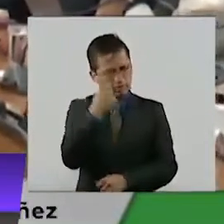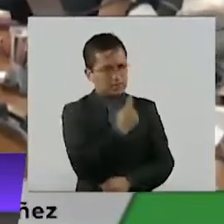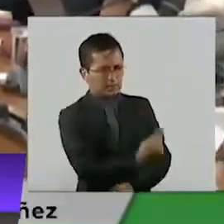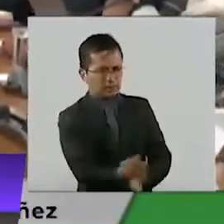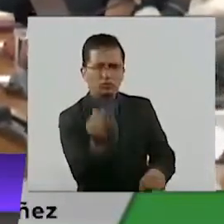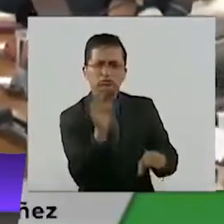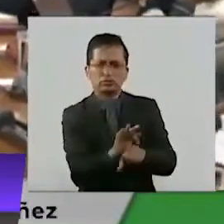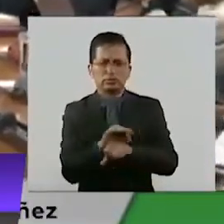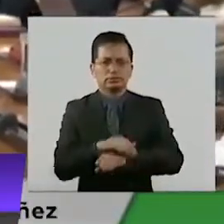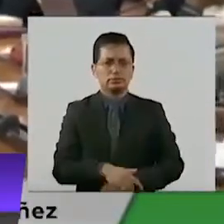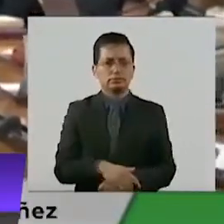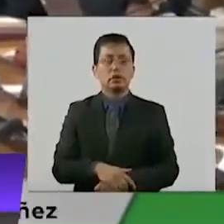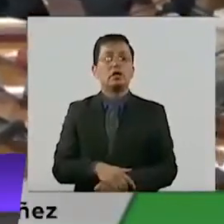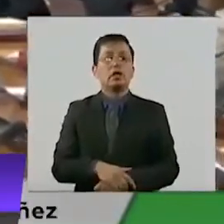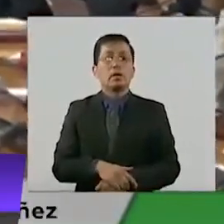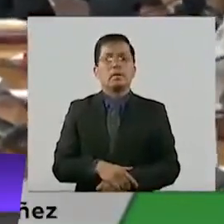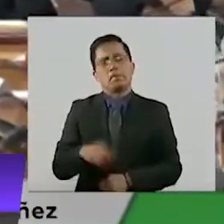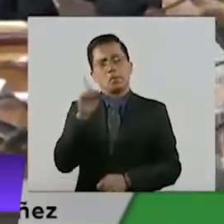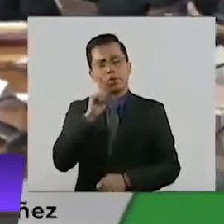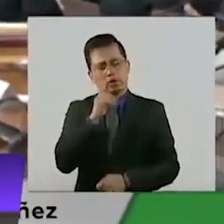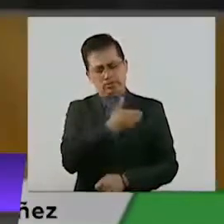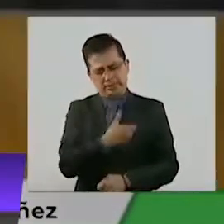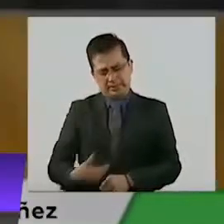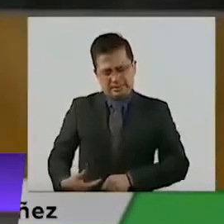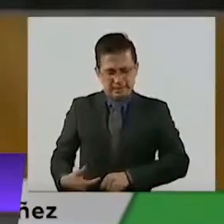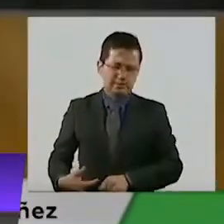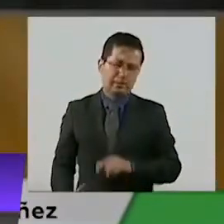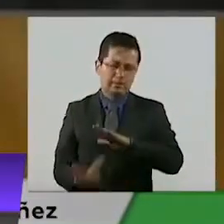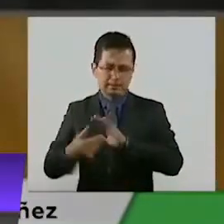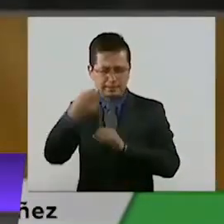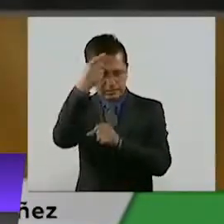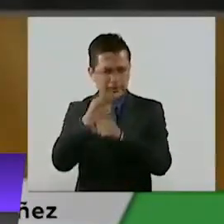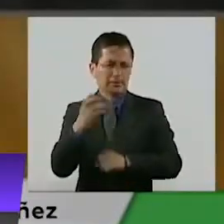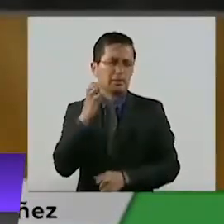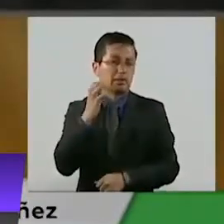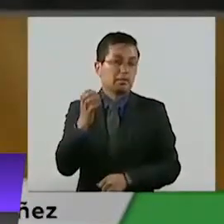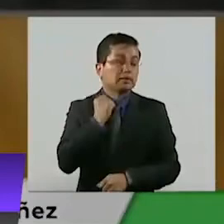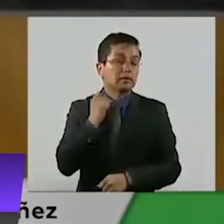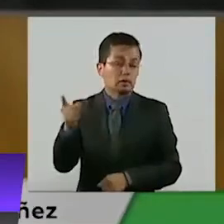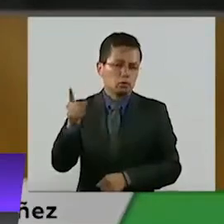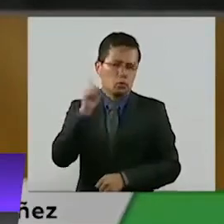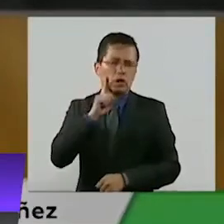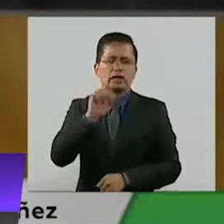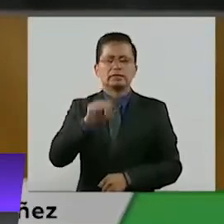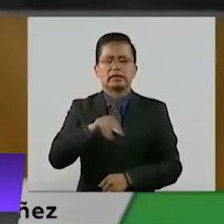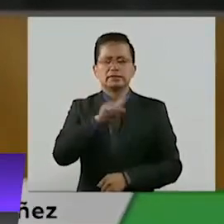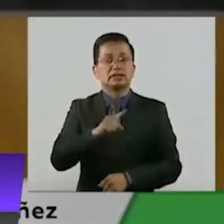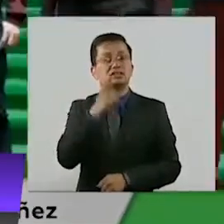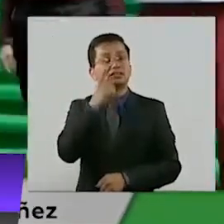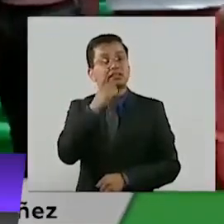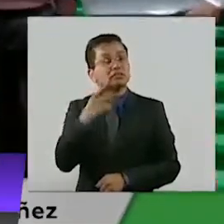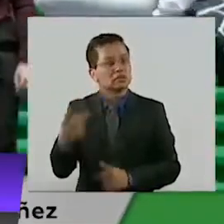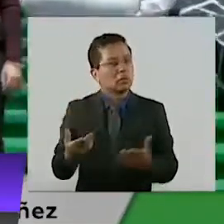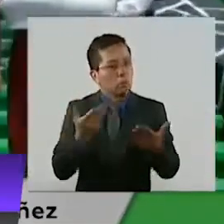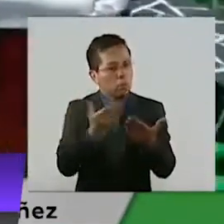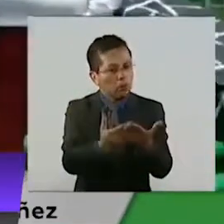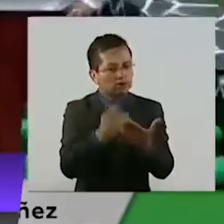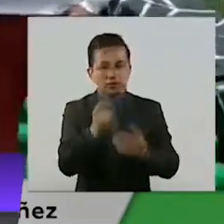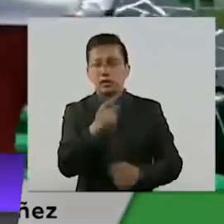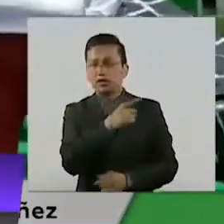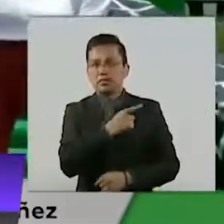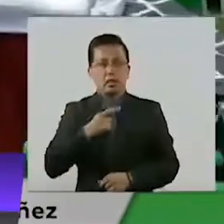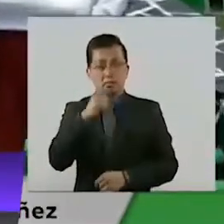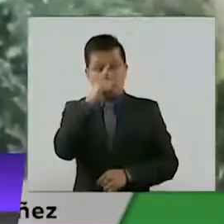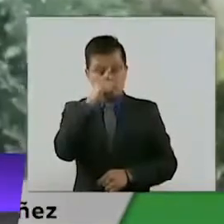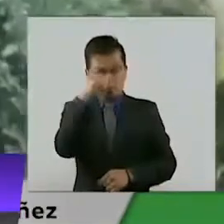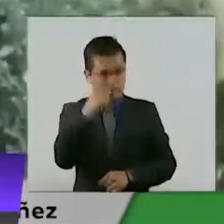la expuesta por la presidenta de la mesa directiva del Senado, Olga Sánchez Cordero, quien refirió que debe considerarse la progresividad de la madurez para